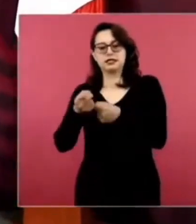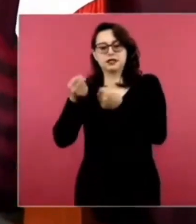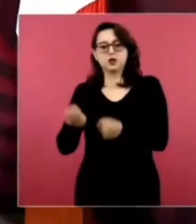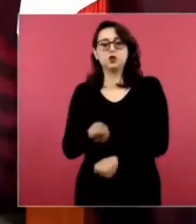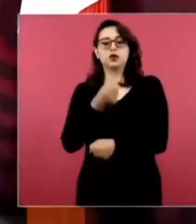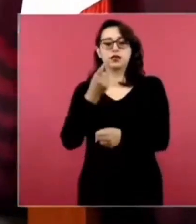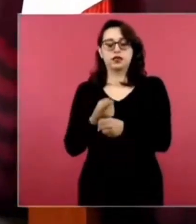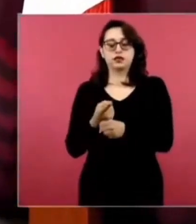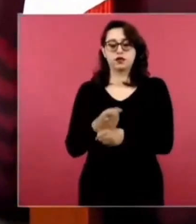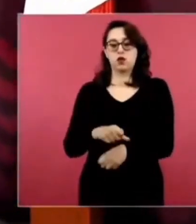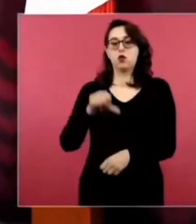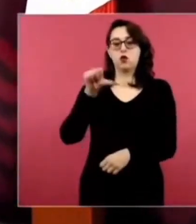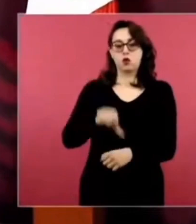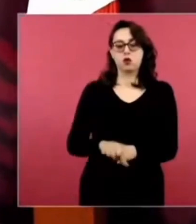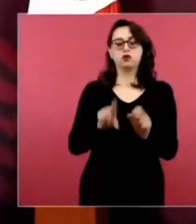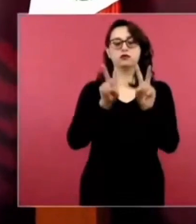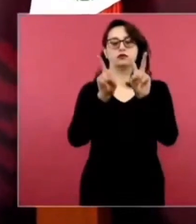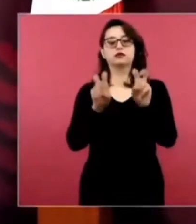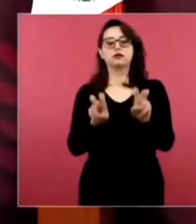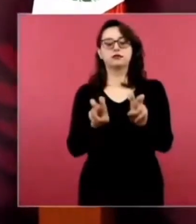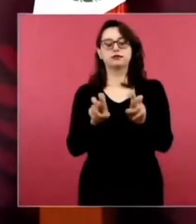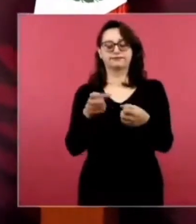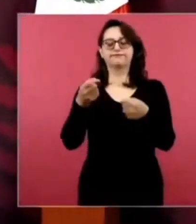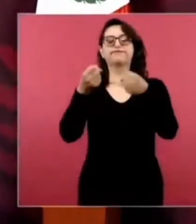y se